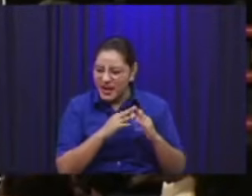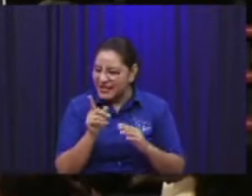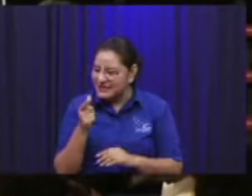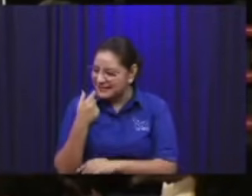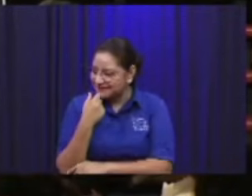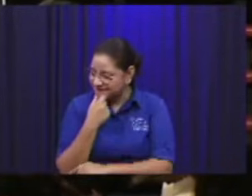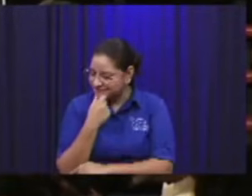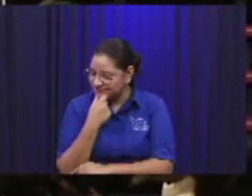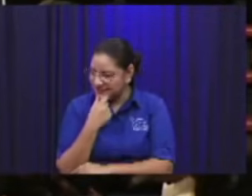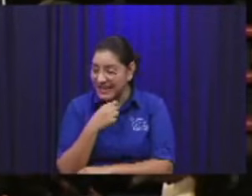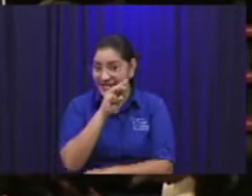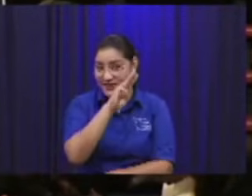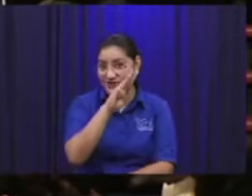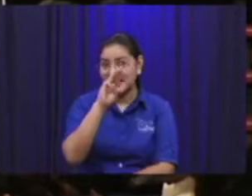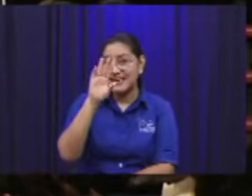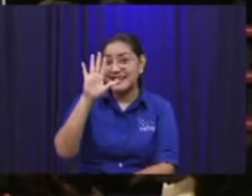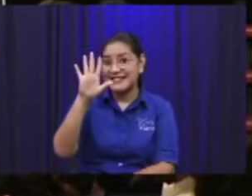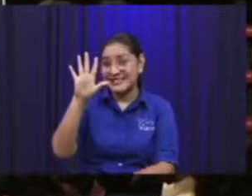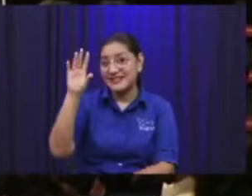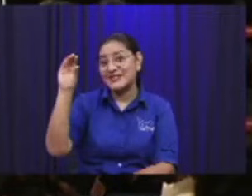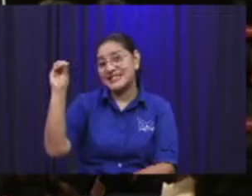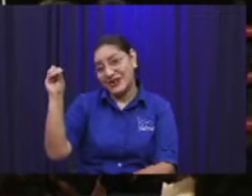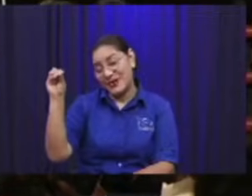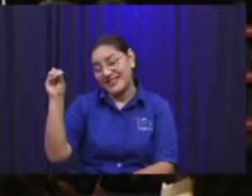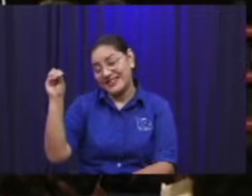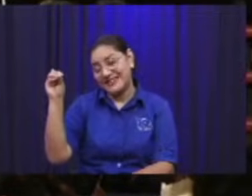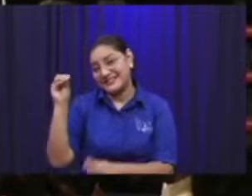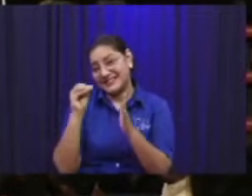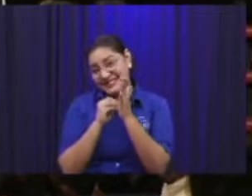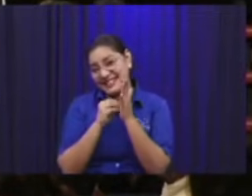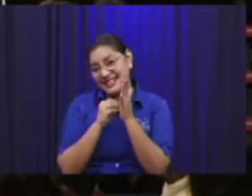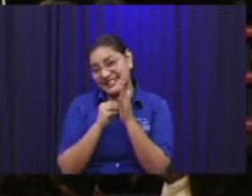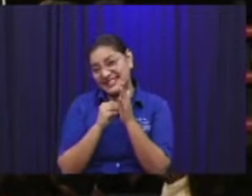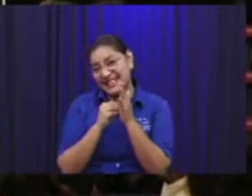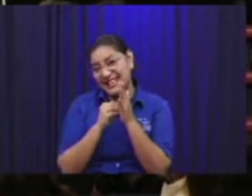mira esos 350 pesos nos van a servir